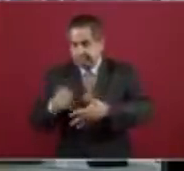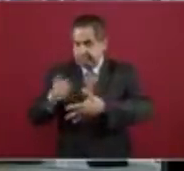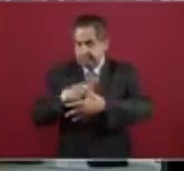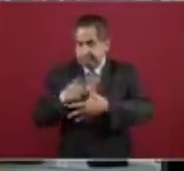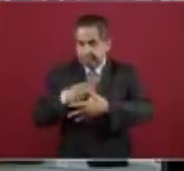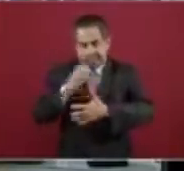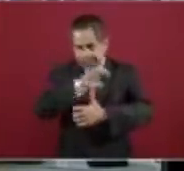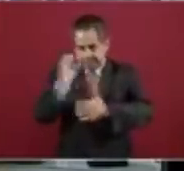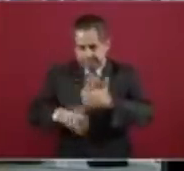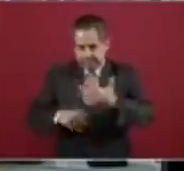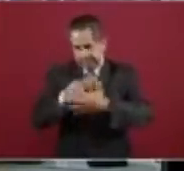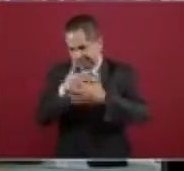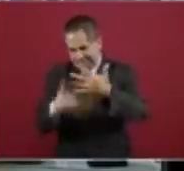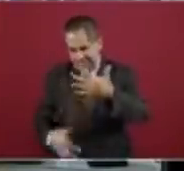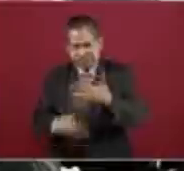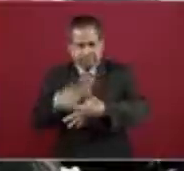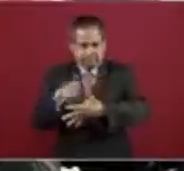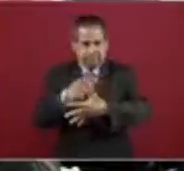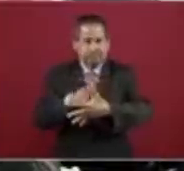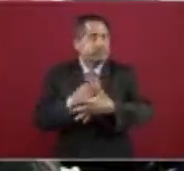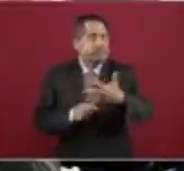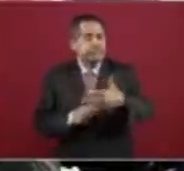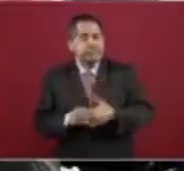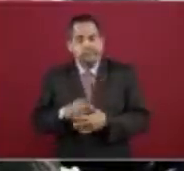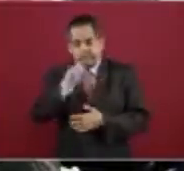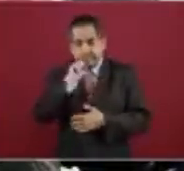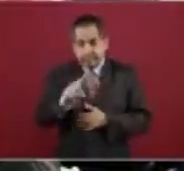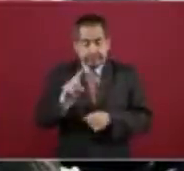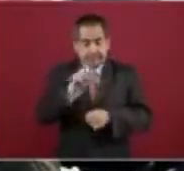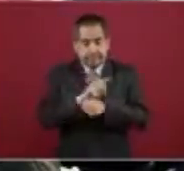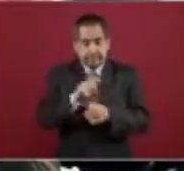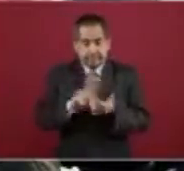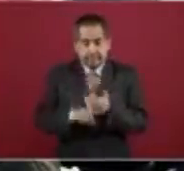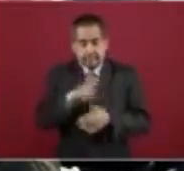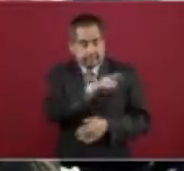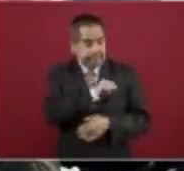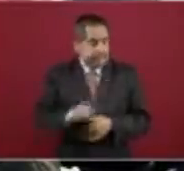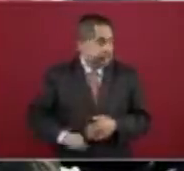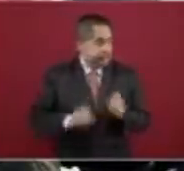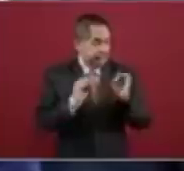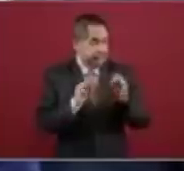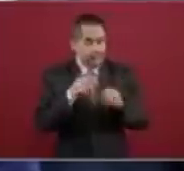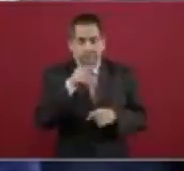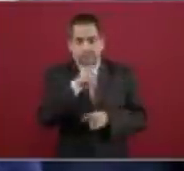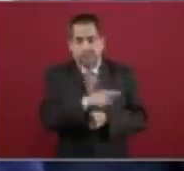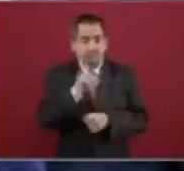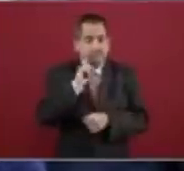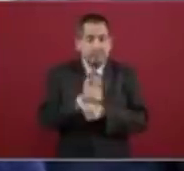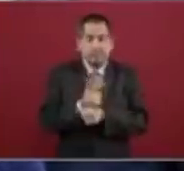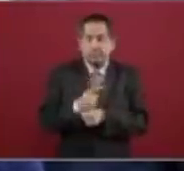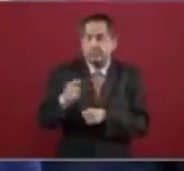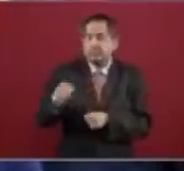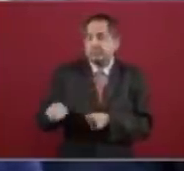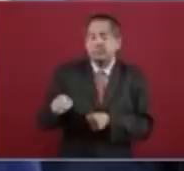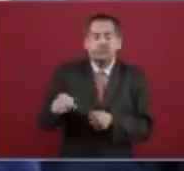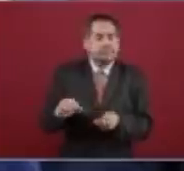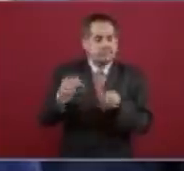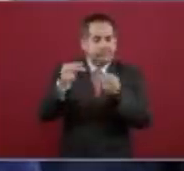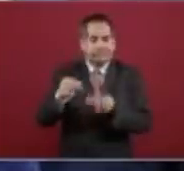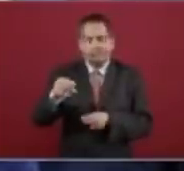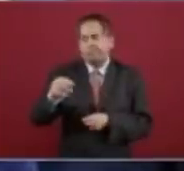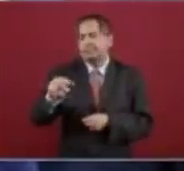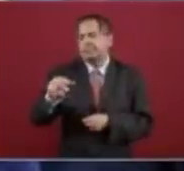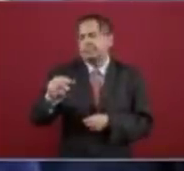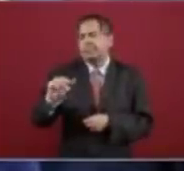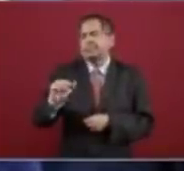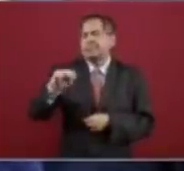para terminar, porque hay muchos, ese mismo día en el despacho del alcalde es citada la licenciada en mercadotecnia Ángela